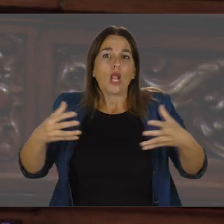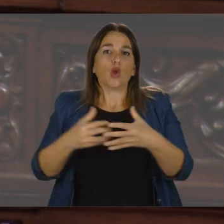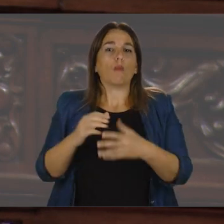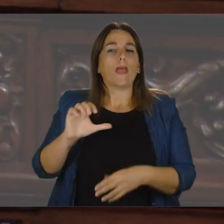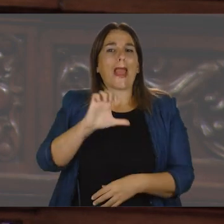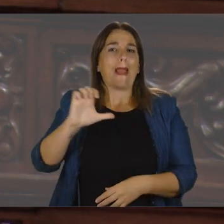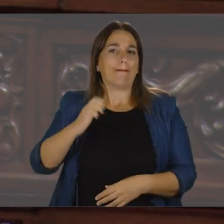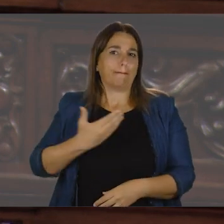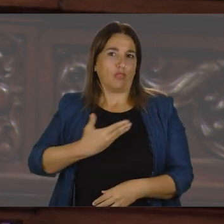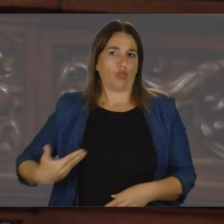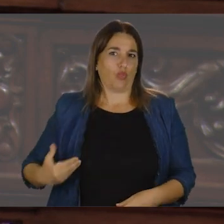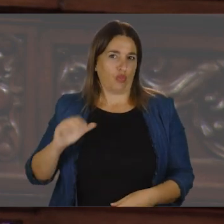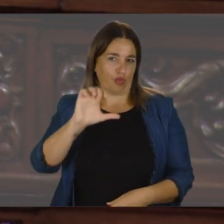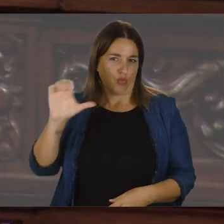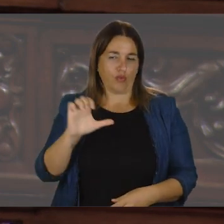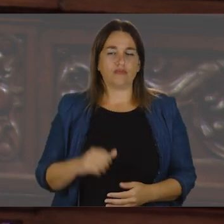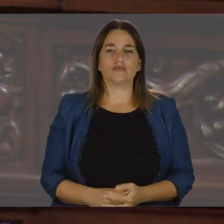y con las cámaras empresariales.